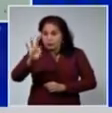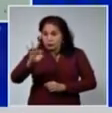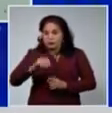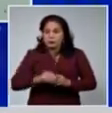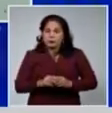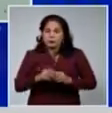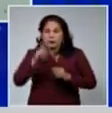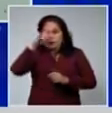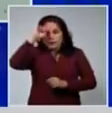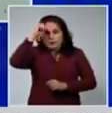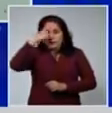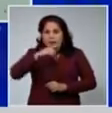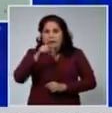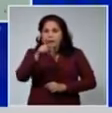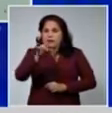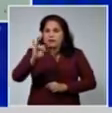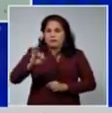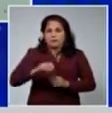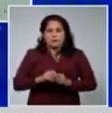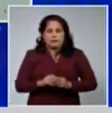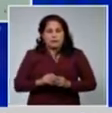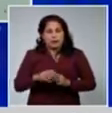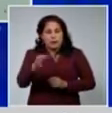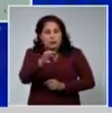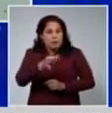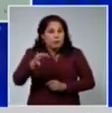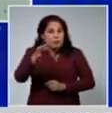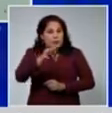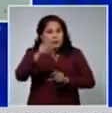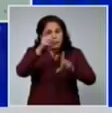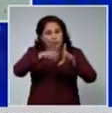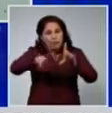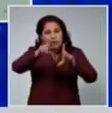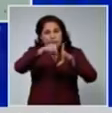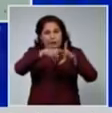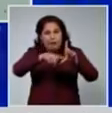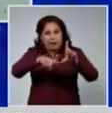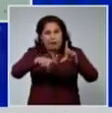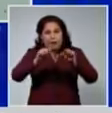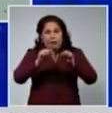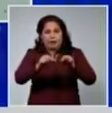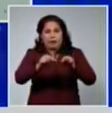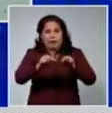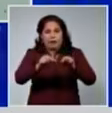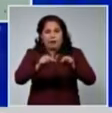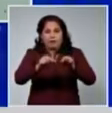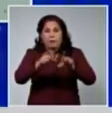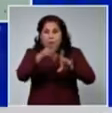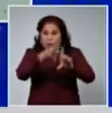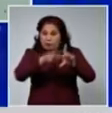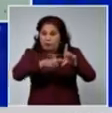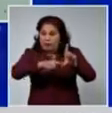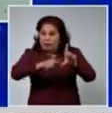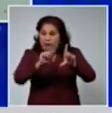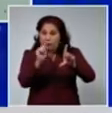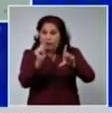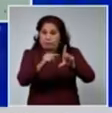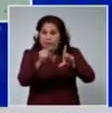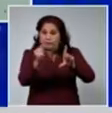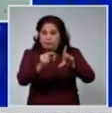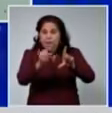risa 17 y el municipio mitad del municipio de regla se diagnostiquen